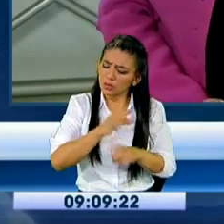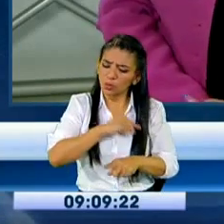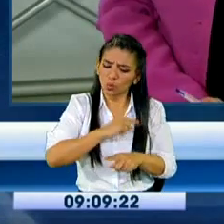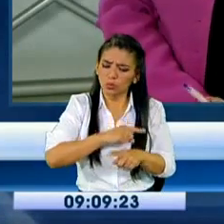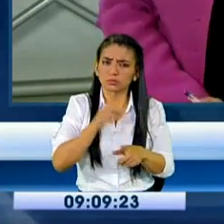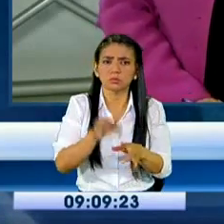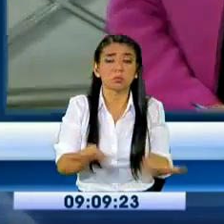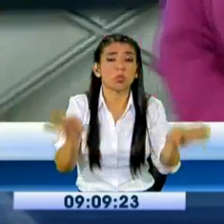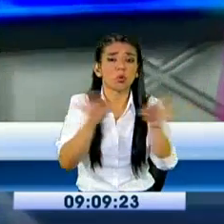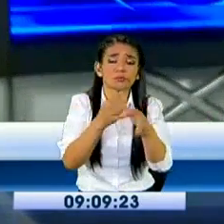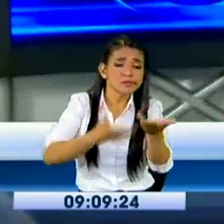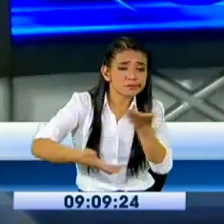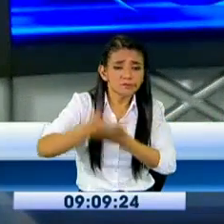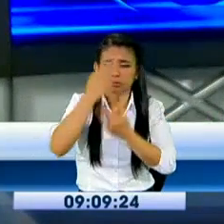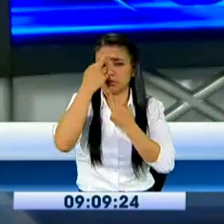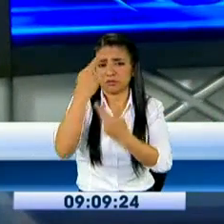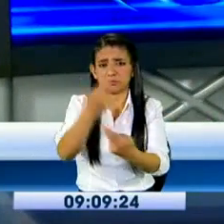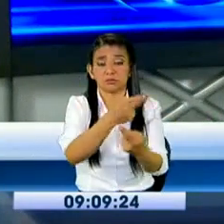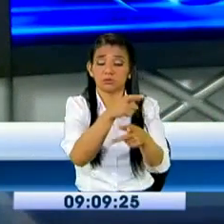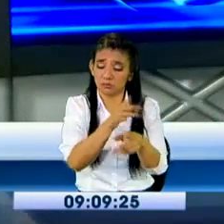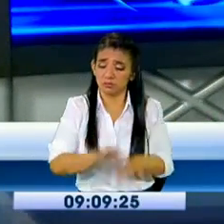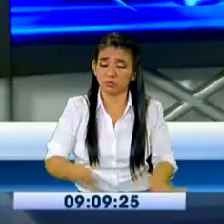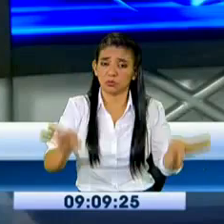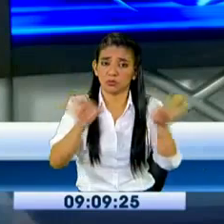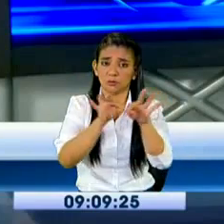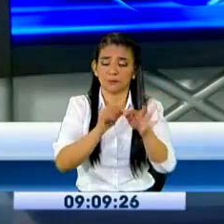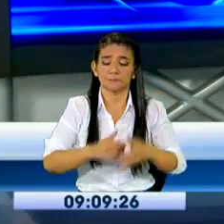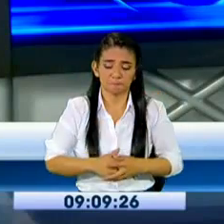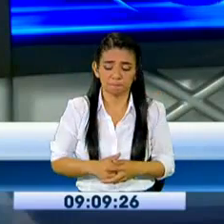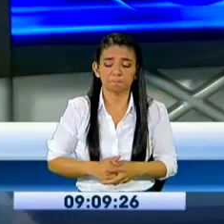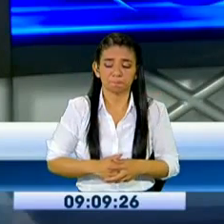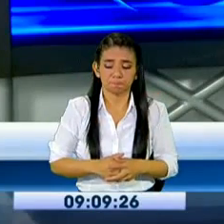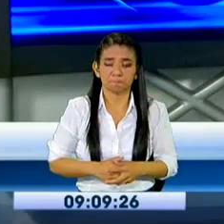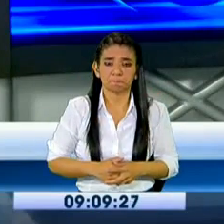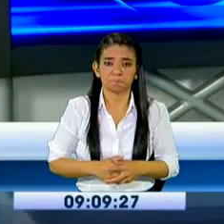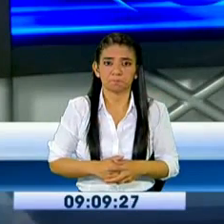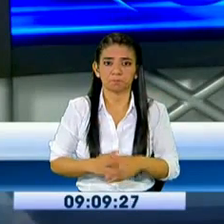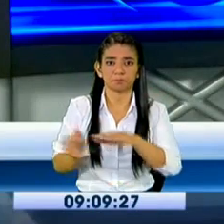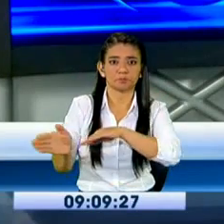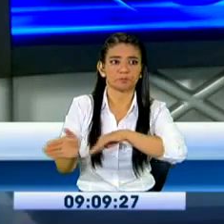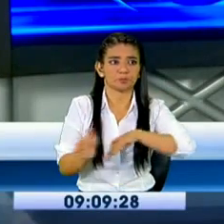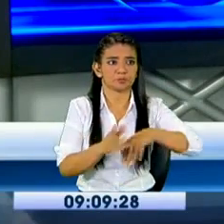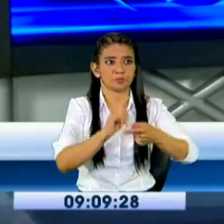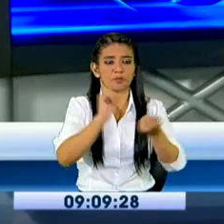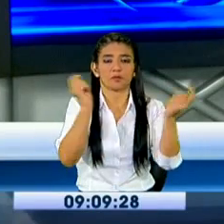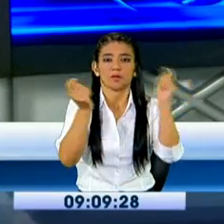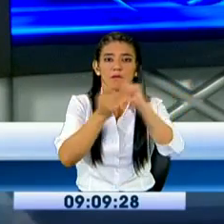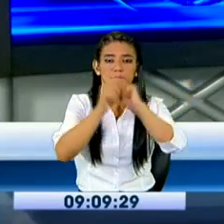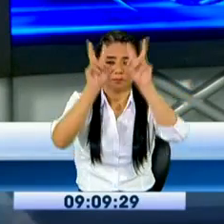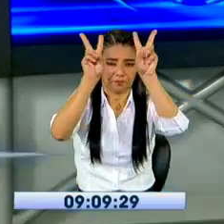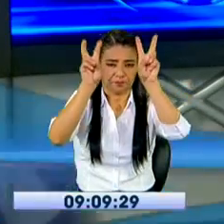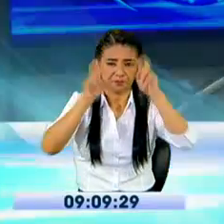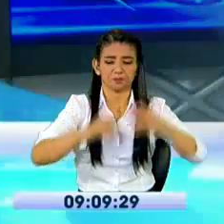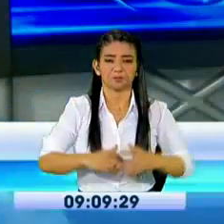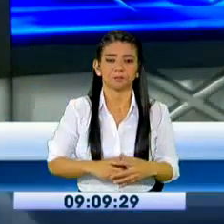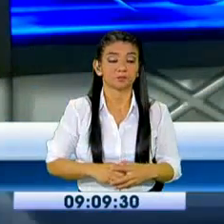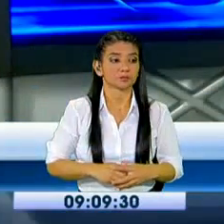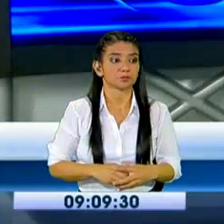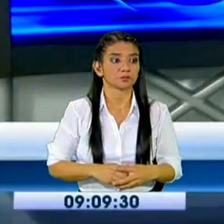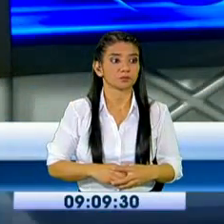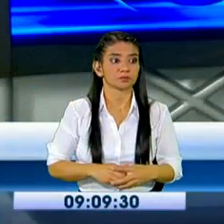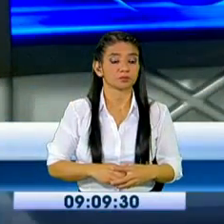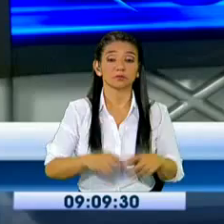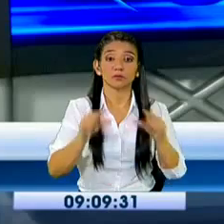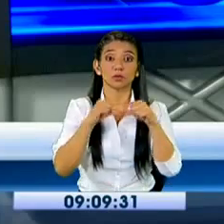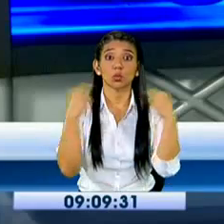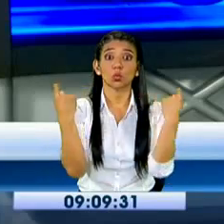vivir en comunidad, de respetar. Eso es muy importante tomar en consideración, amigos televidentes. Vamos a cambiar un poquito la tónica de la información. Les contamos que un grupo